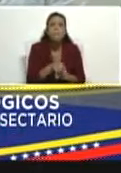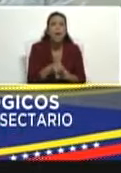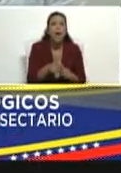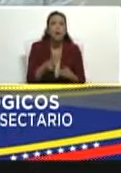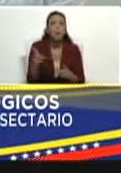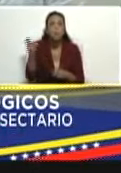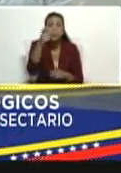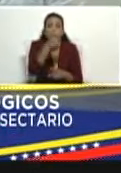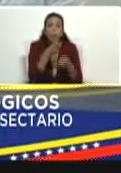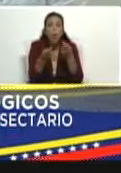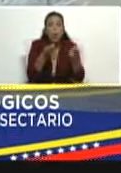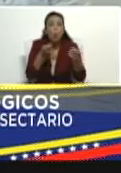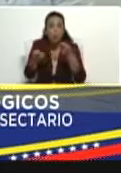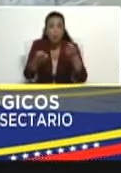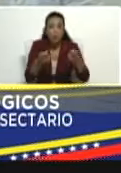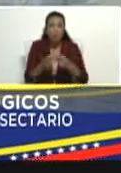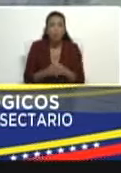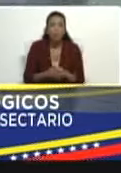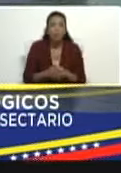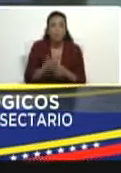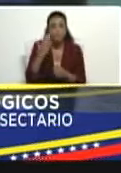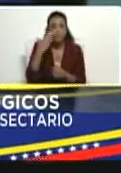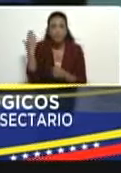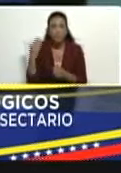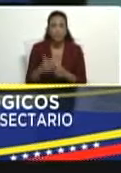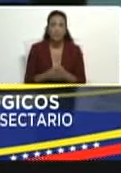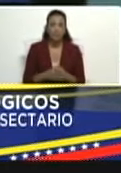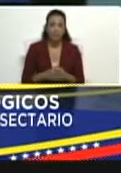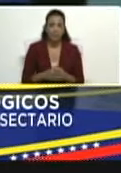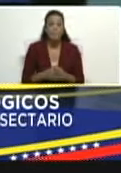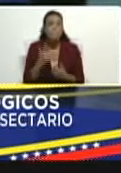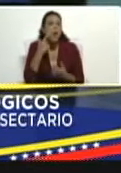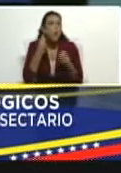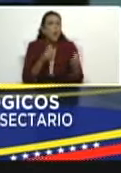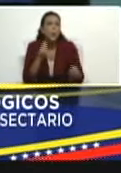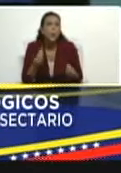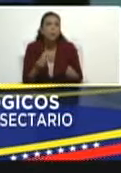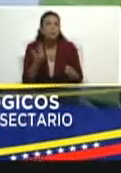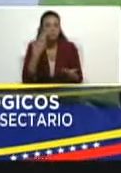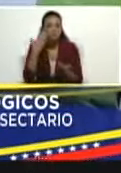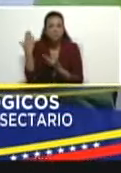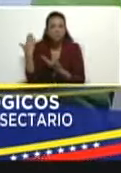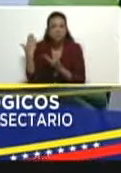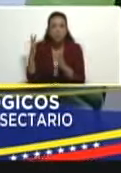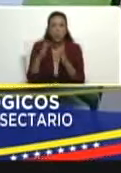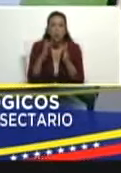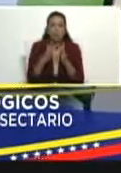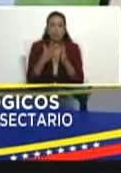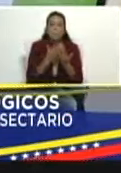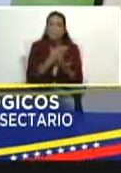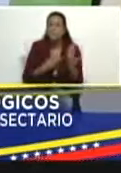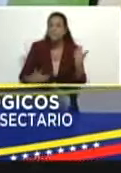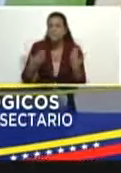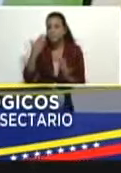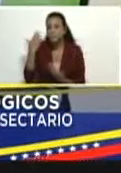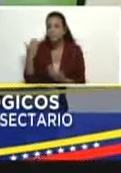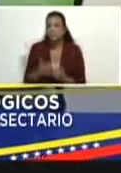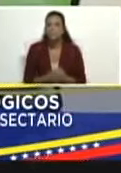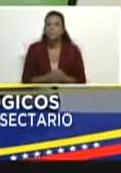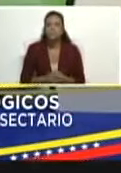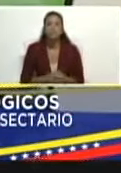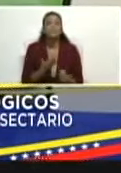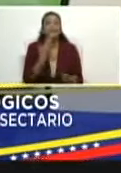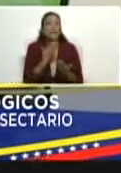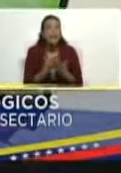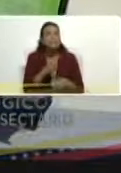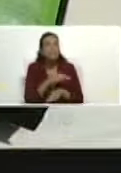este biocontrolador. Adelante, Alberto, algunas apreciaciones antes de devolverle el pase a nuestro querido presidente. Gracias,